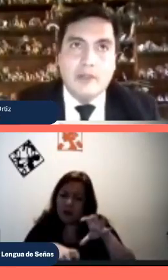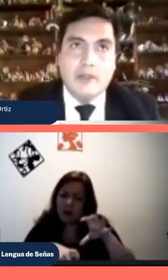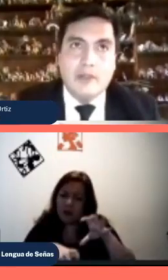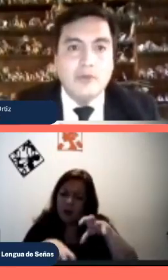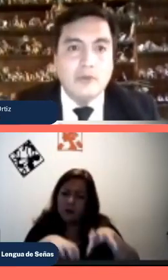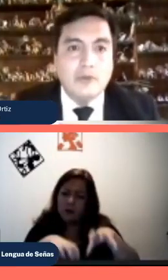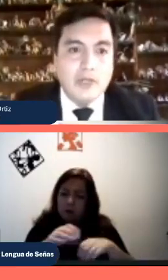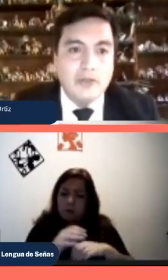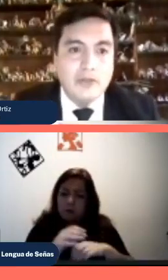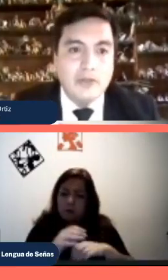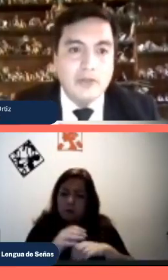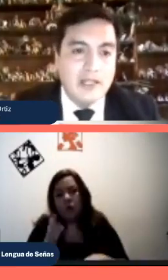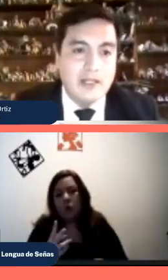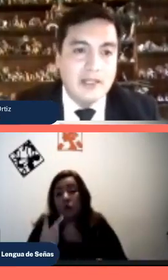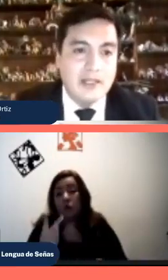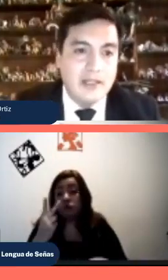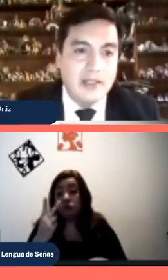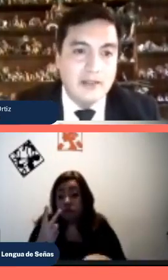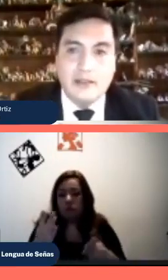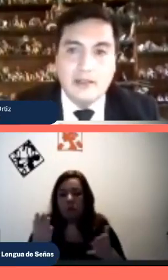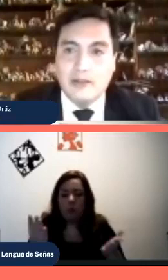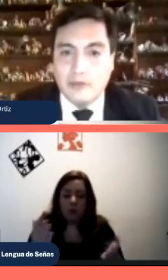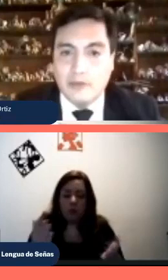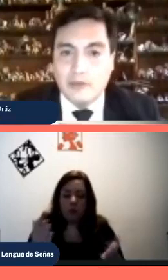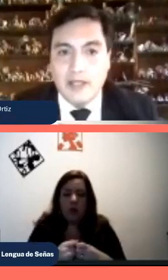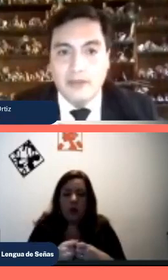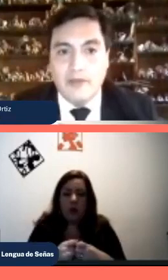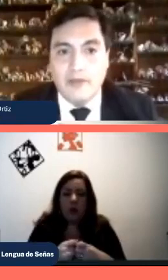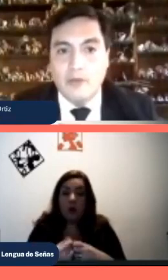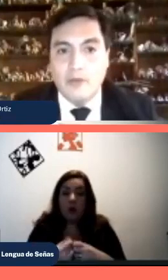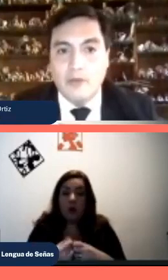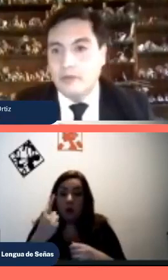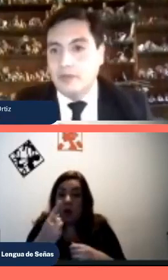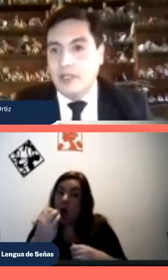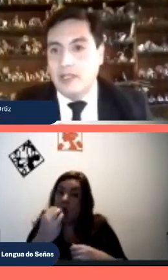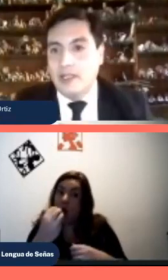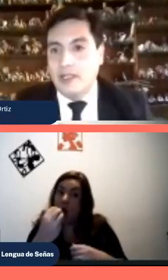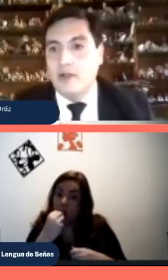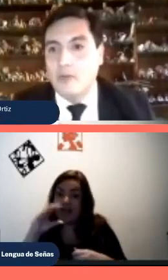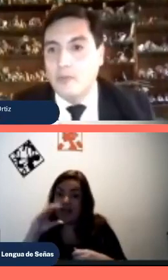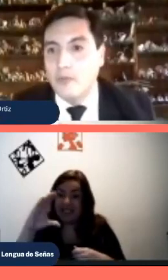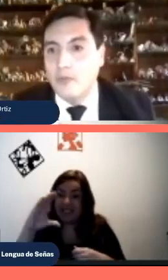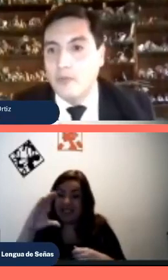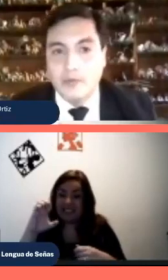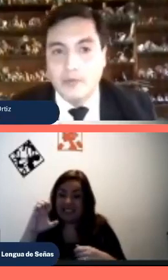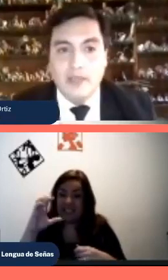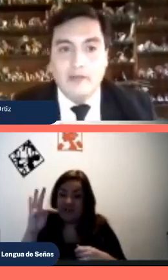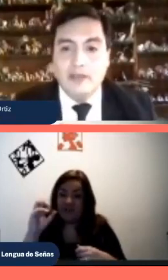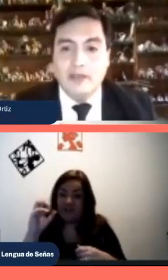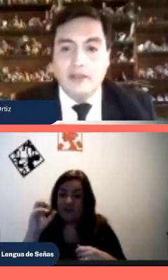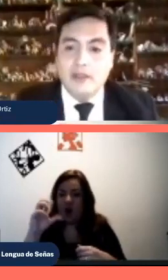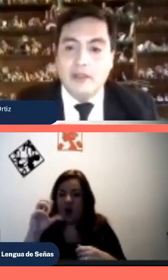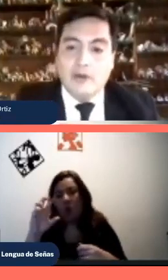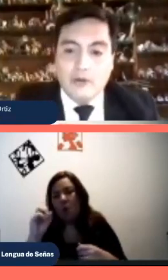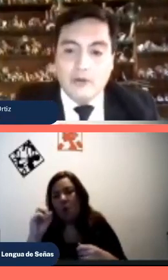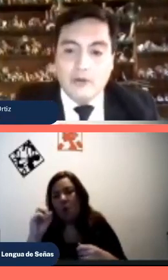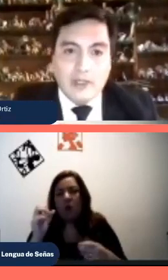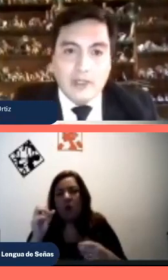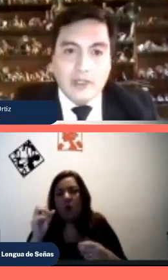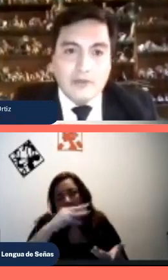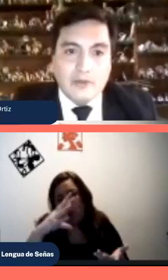al menos dos posturas, una que comería cefalópodos, o sea, animales como pulpos o jibias,